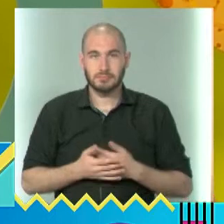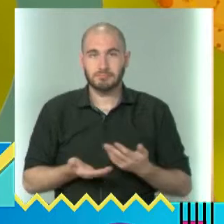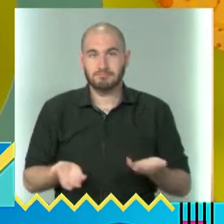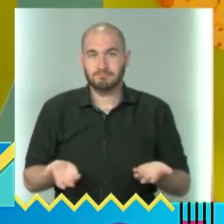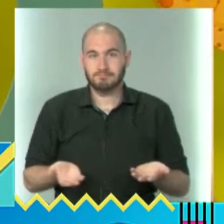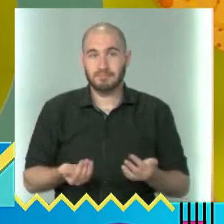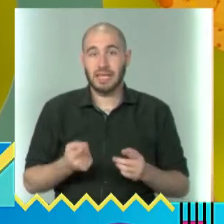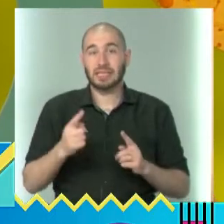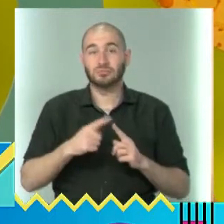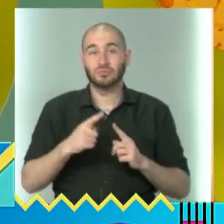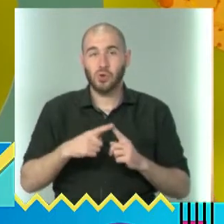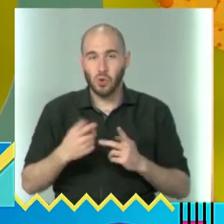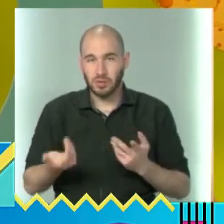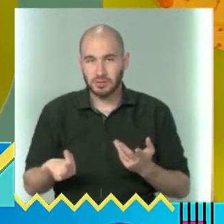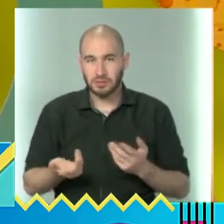las instituciones